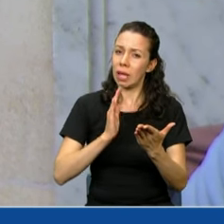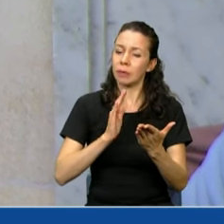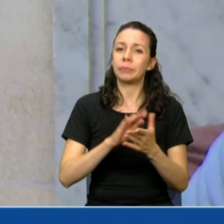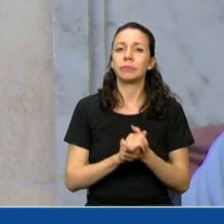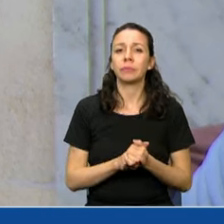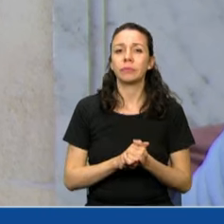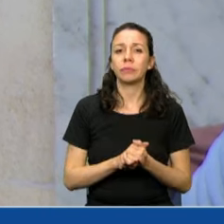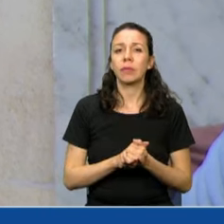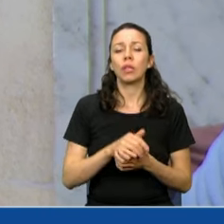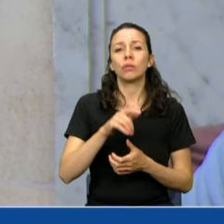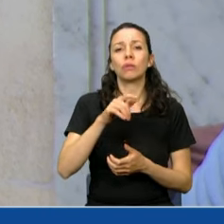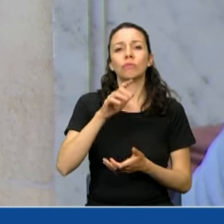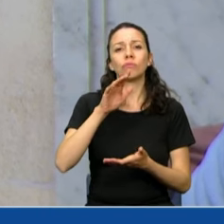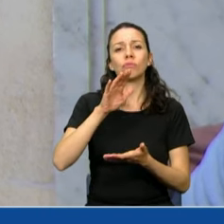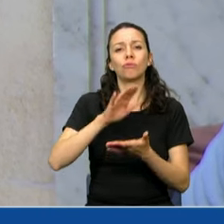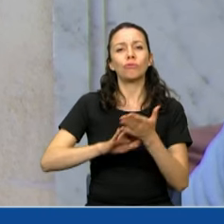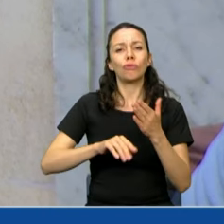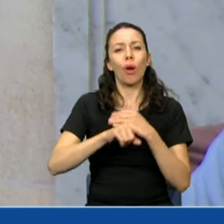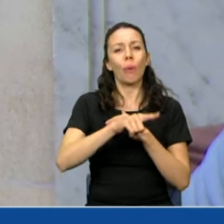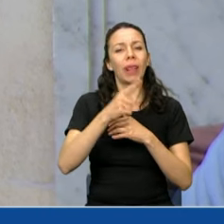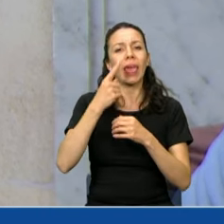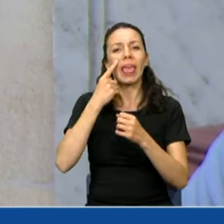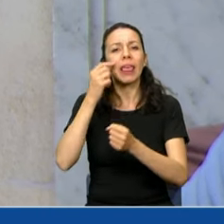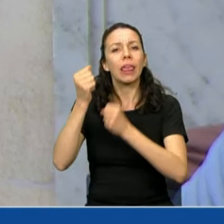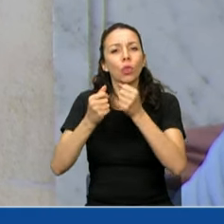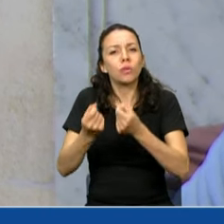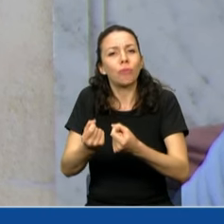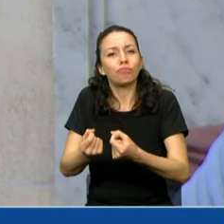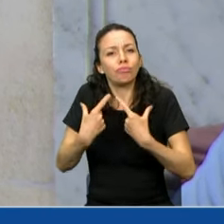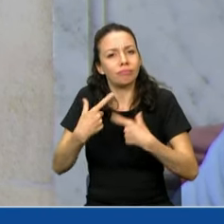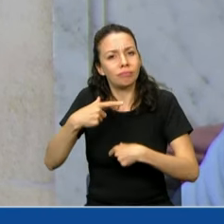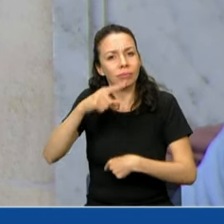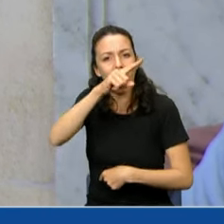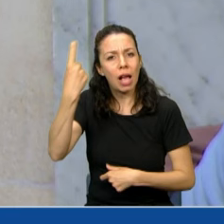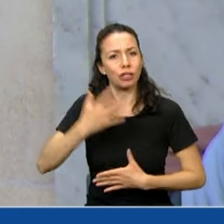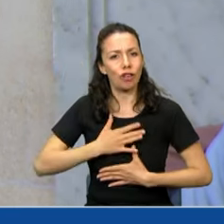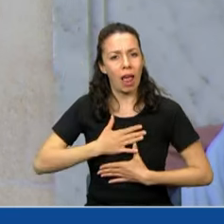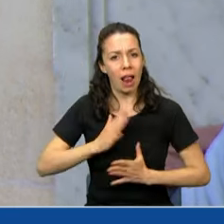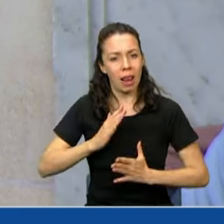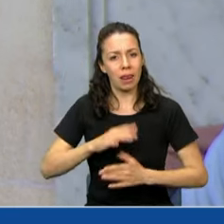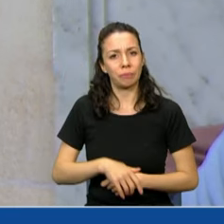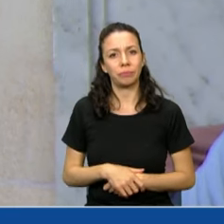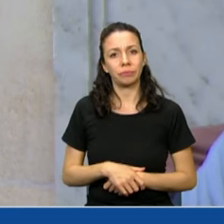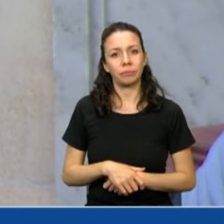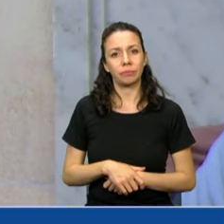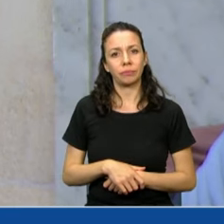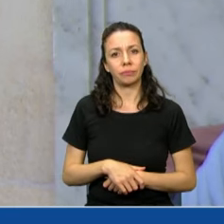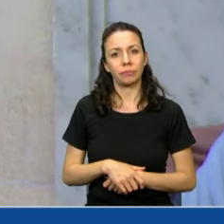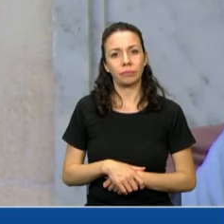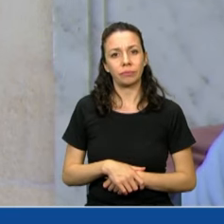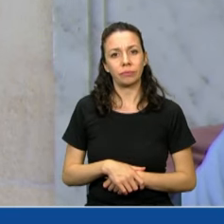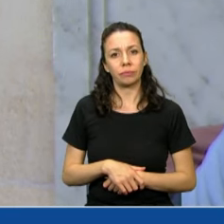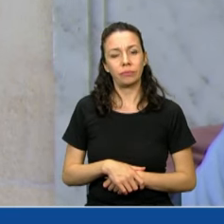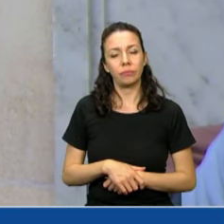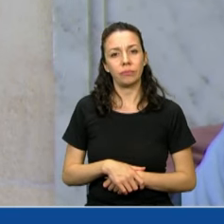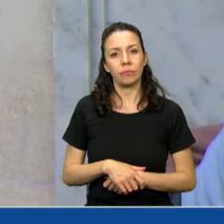la posibilidad del componente de la industria nacional nosotros tenemos que tener en